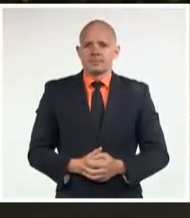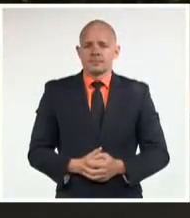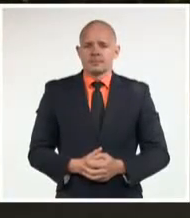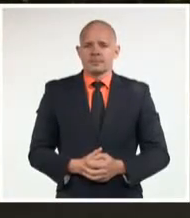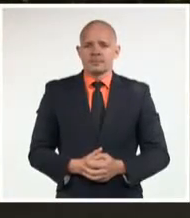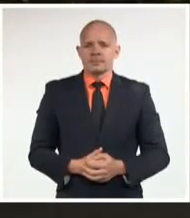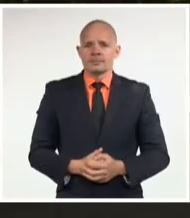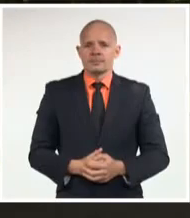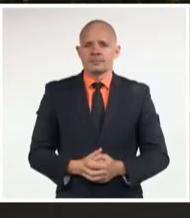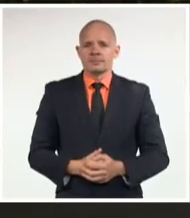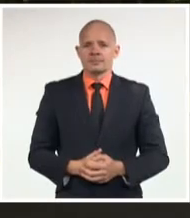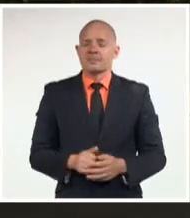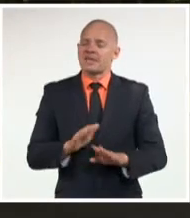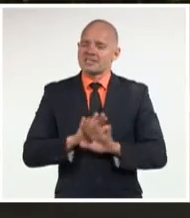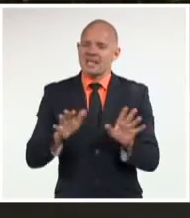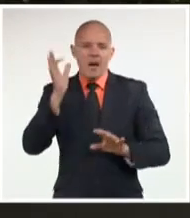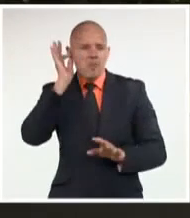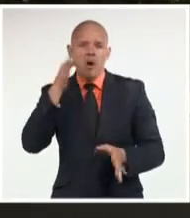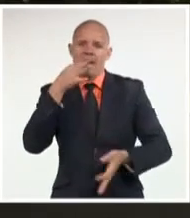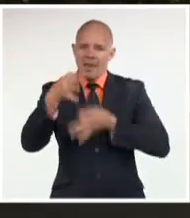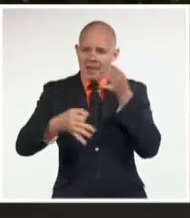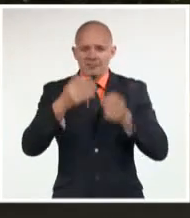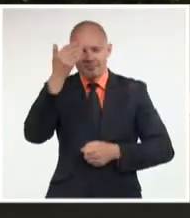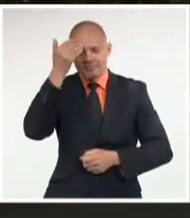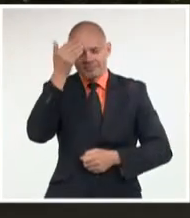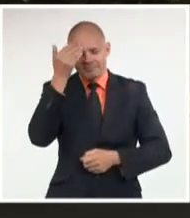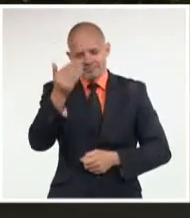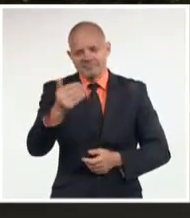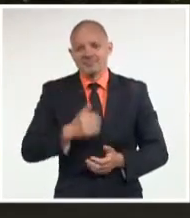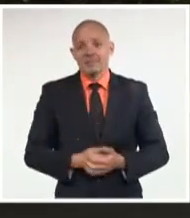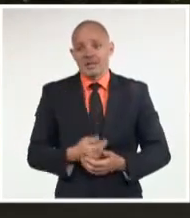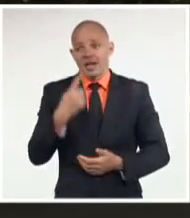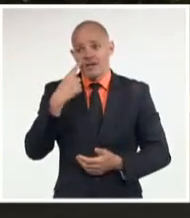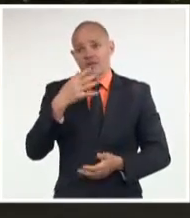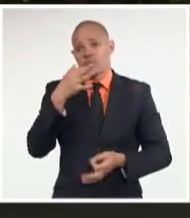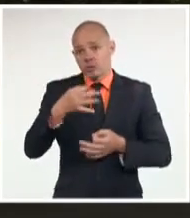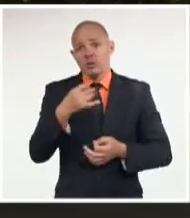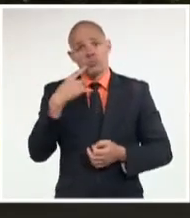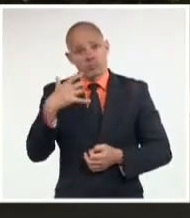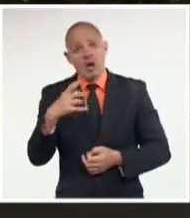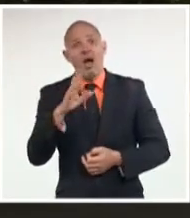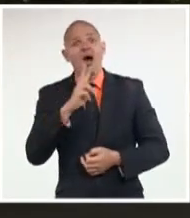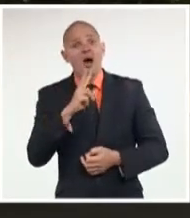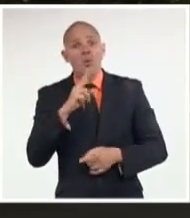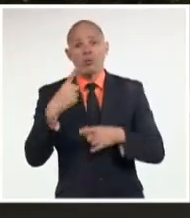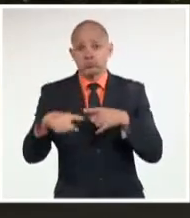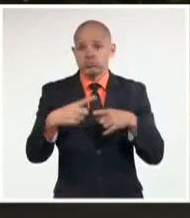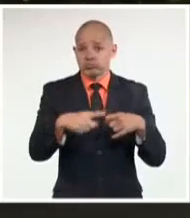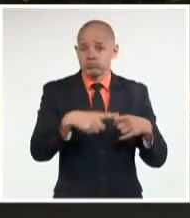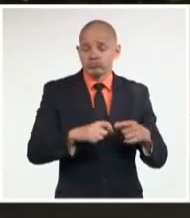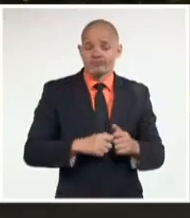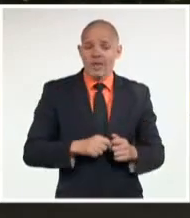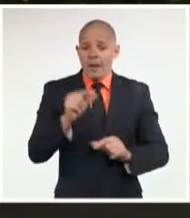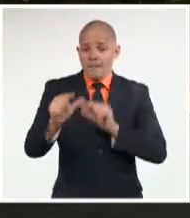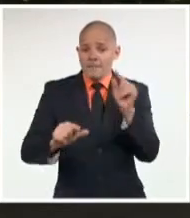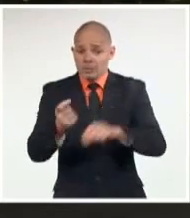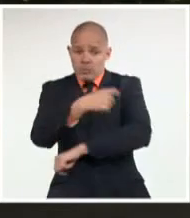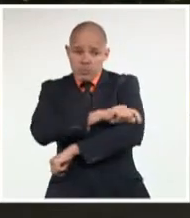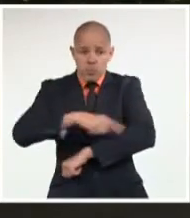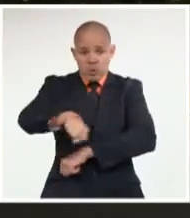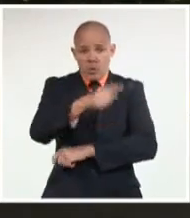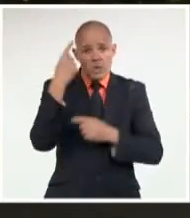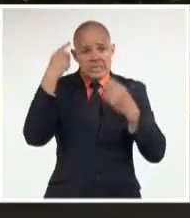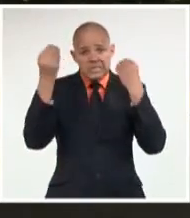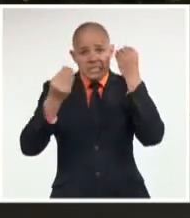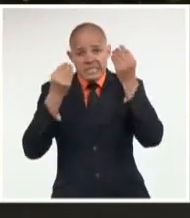Gracias a nuestra colega por traernos este amplio reportaje sobre este tema que suscita hoy grandes preocupaciones entre los pobladores